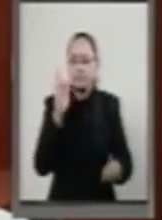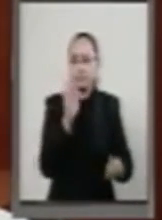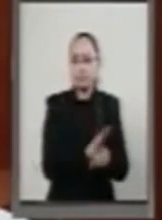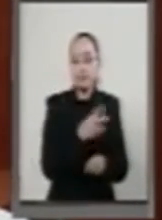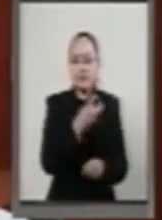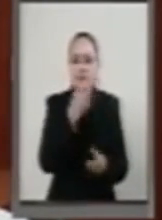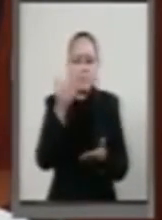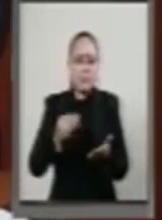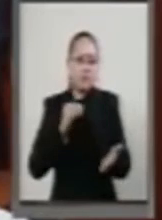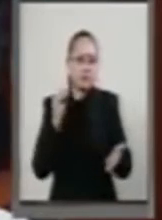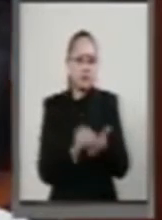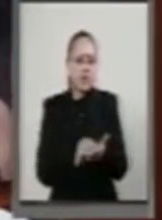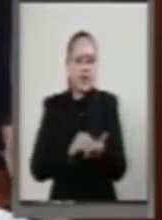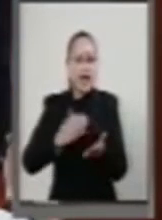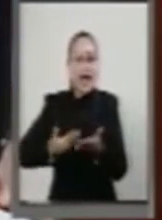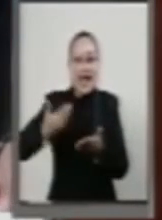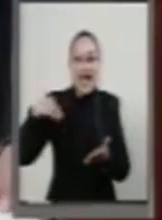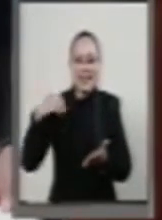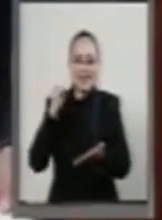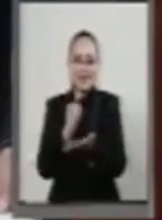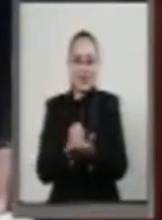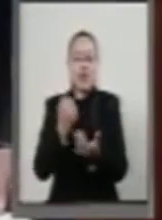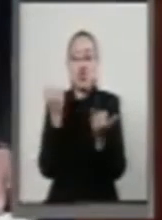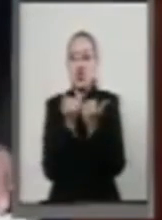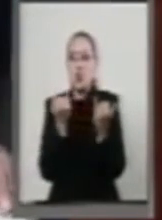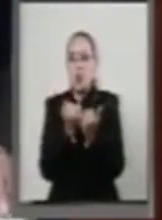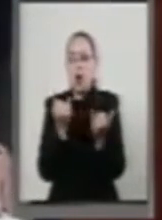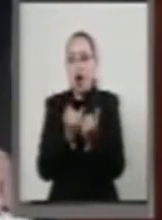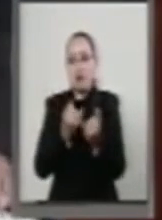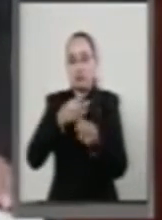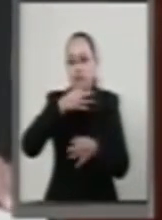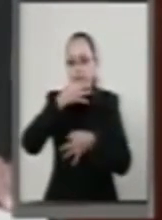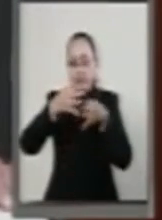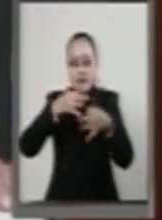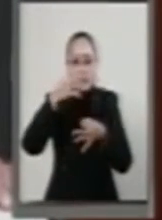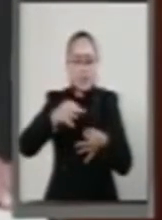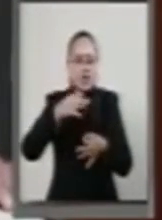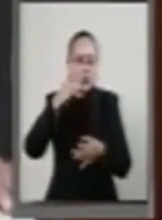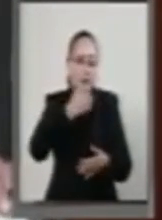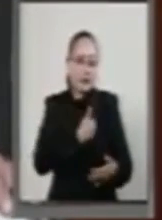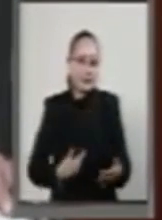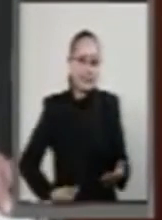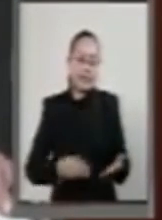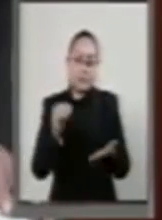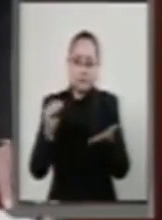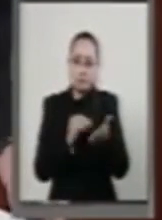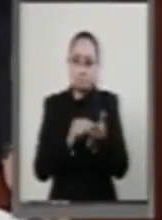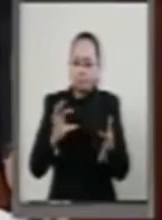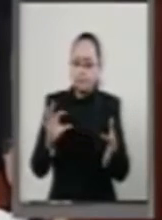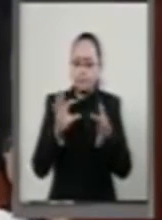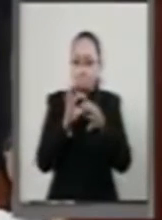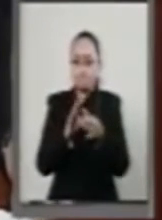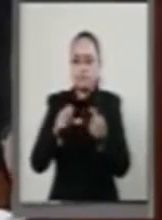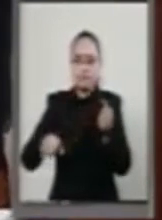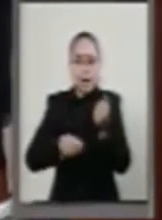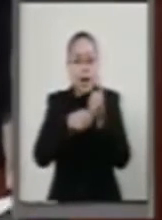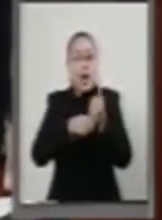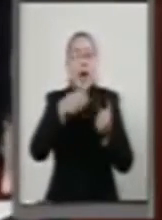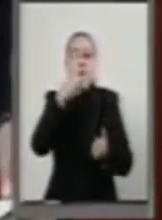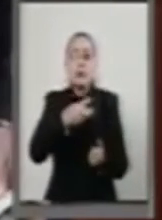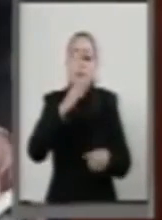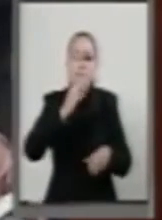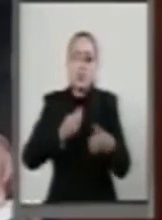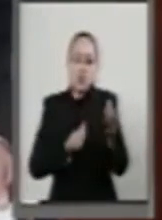dictamen aprobado y el decreto presidencial. Asimismo, resulta oportuno plantear un nuevo